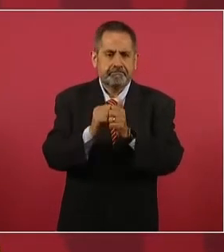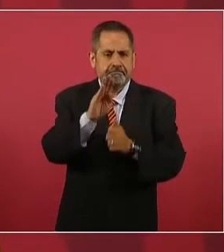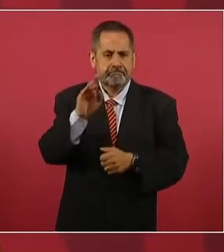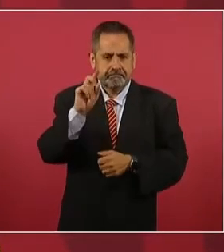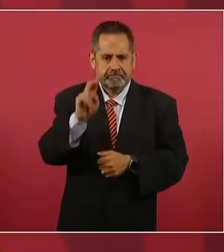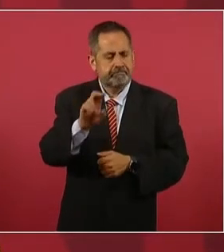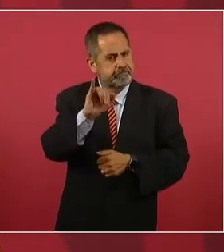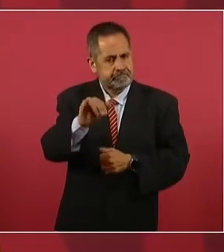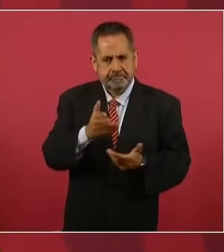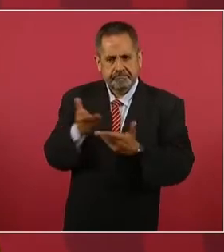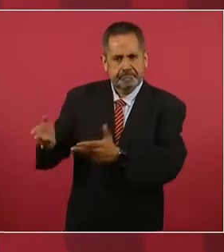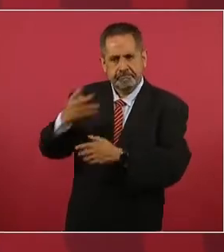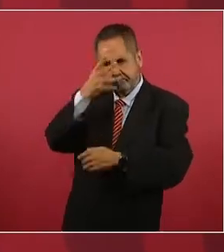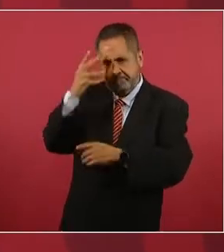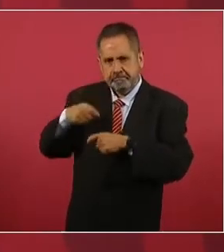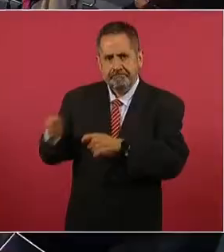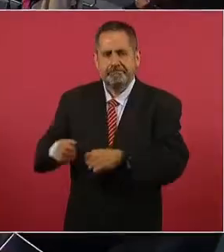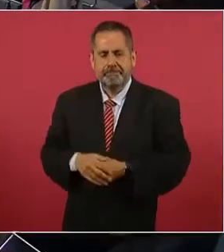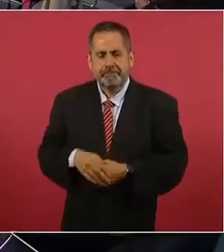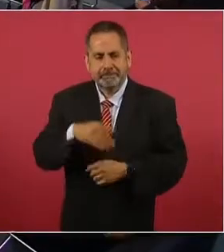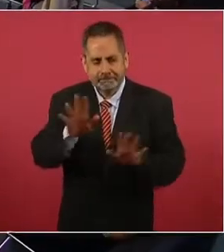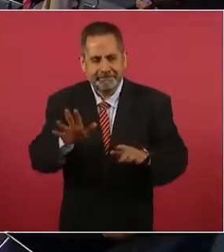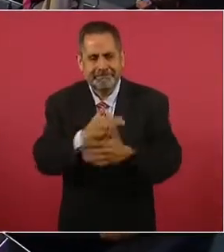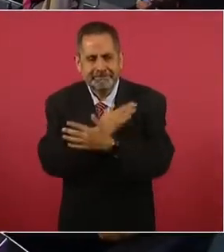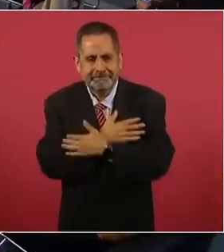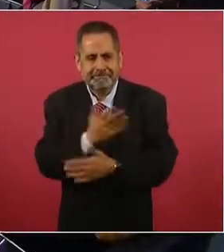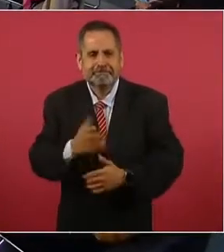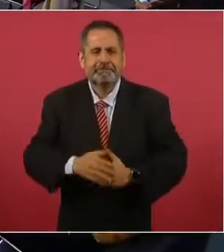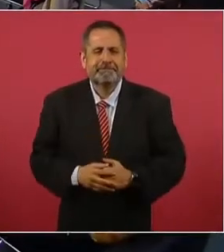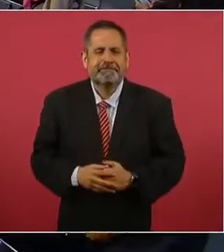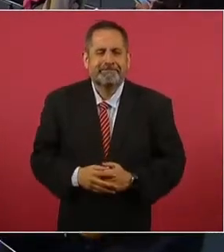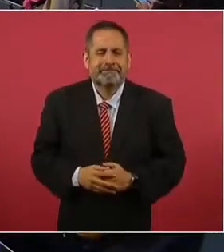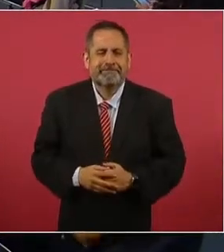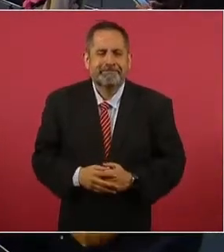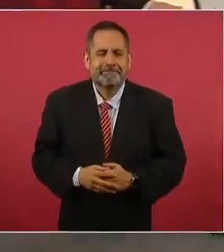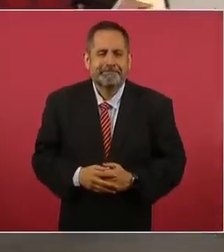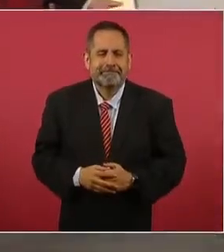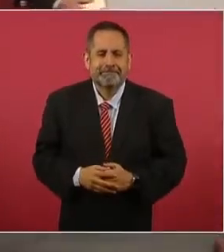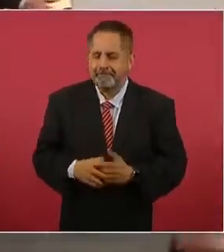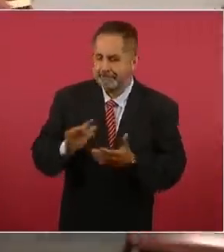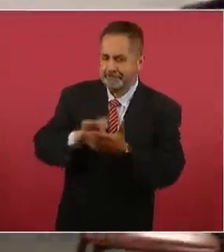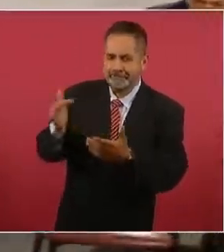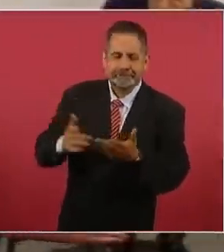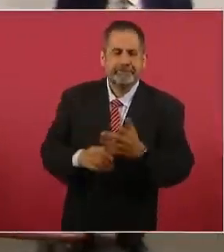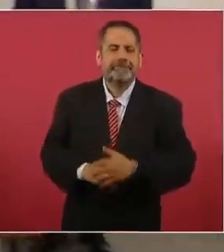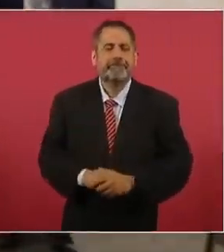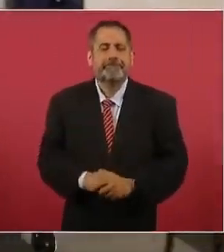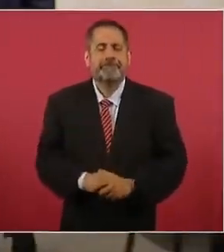Bueno, ¿ya? Sí, perfecto. Muchísimas gracias.